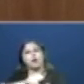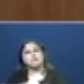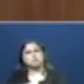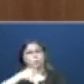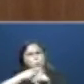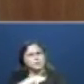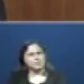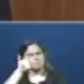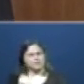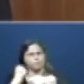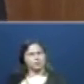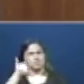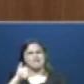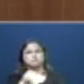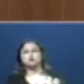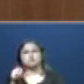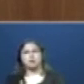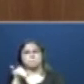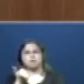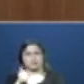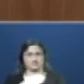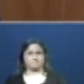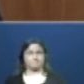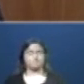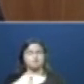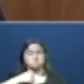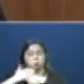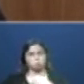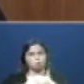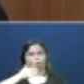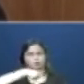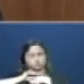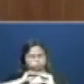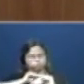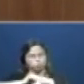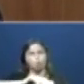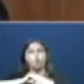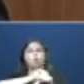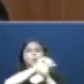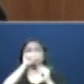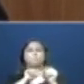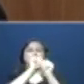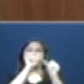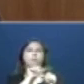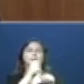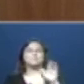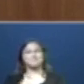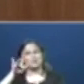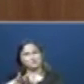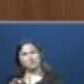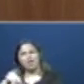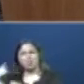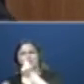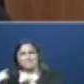más sostenibles eficientes durante el proceso de elaboración de nuestro modelo se está produciendo el debate social y